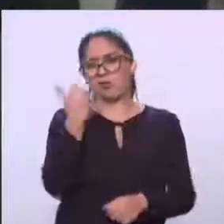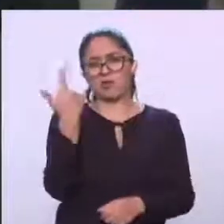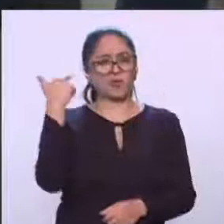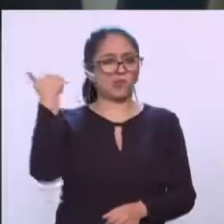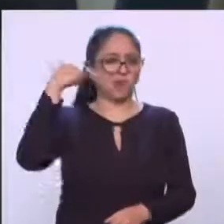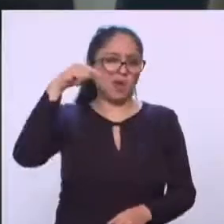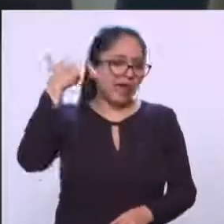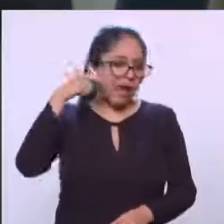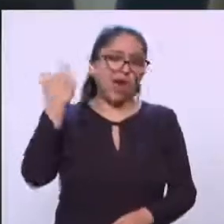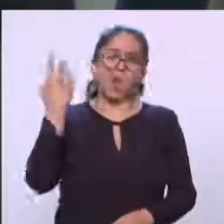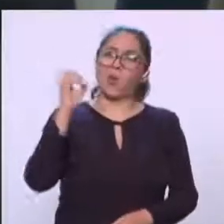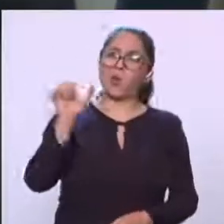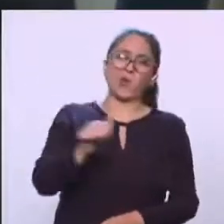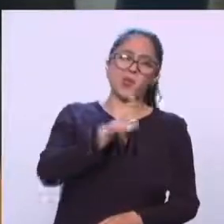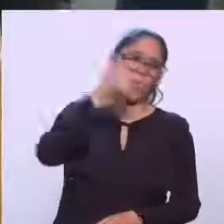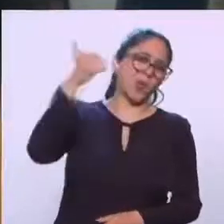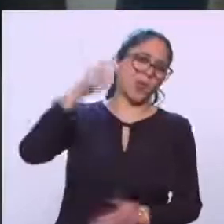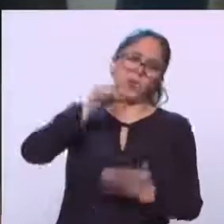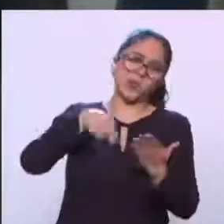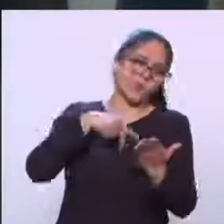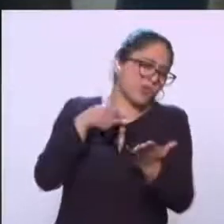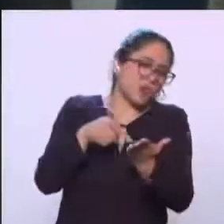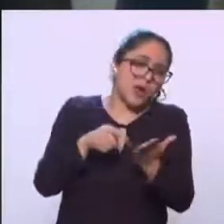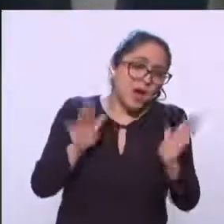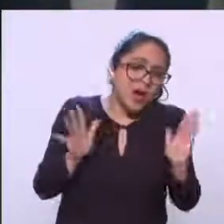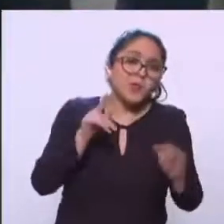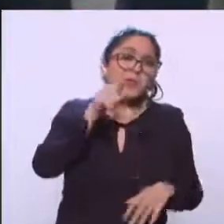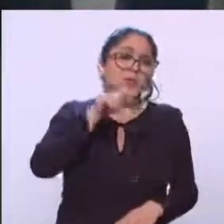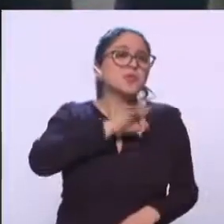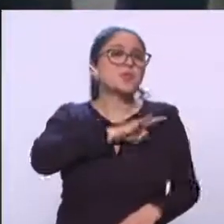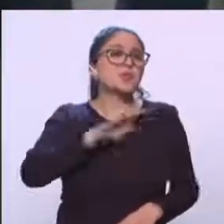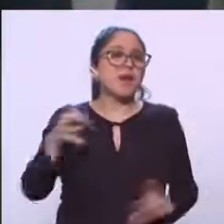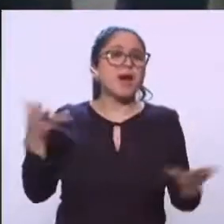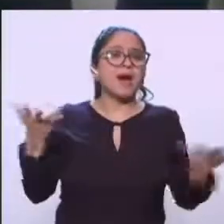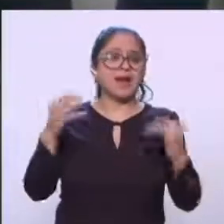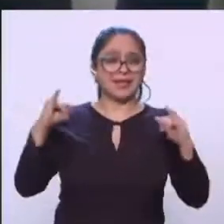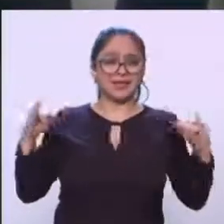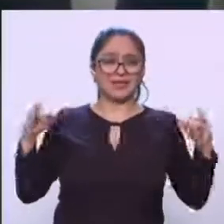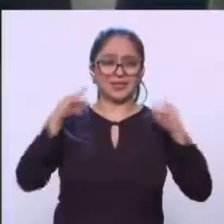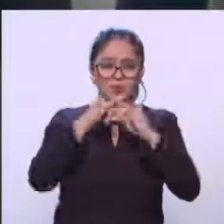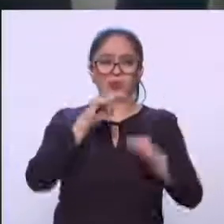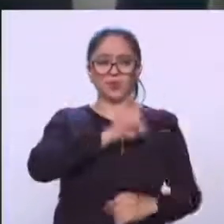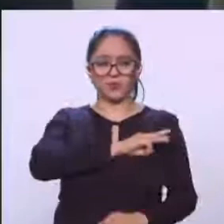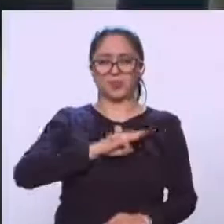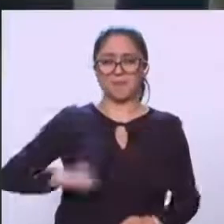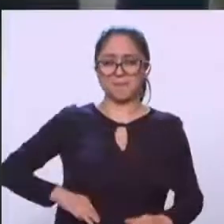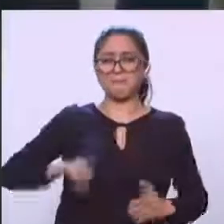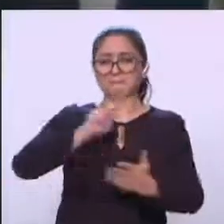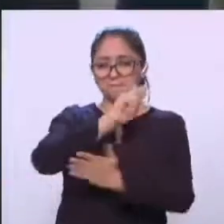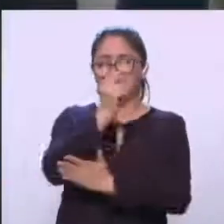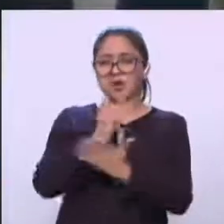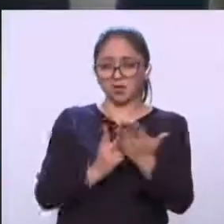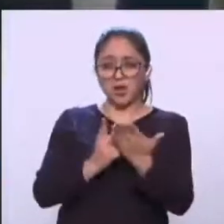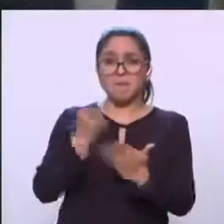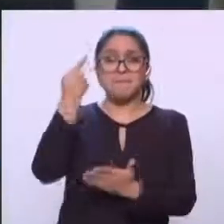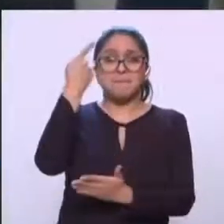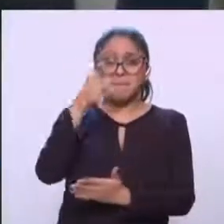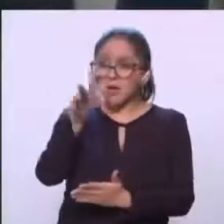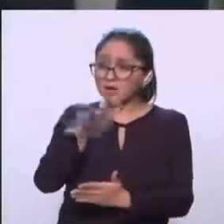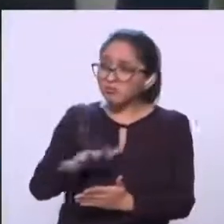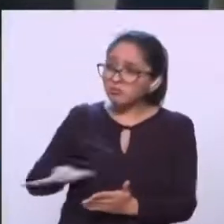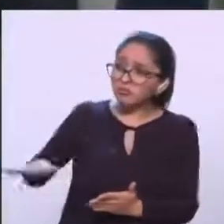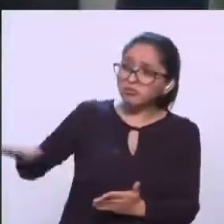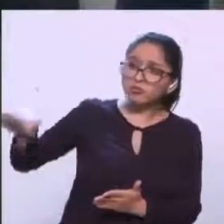en cualquier zona metropolitana, pues puedes tú tener un instituto municipal de planeación, pero si tienes toda una zona